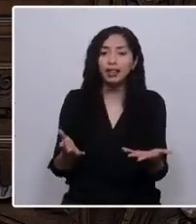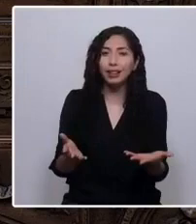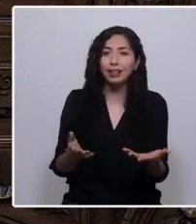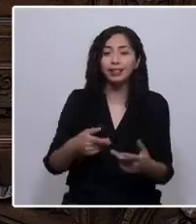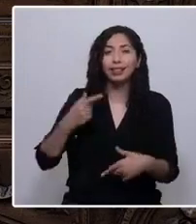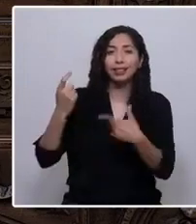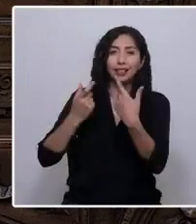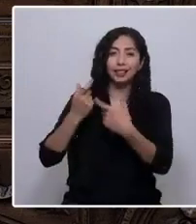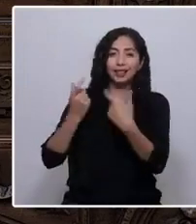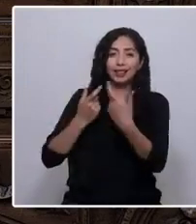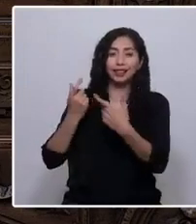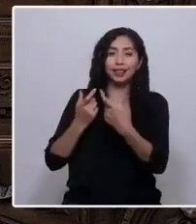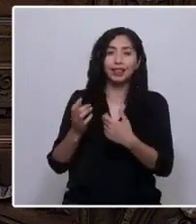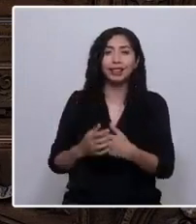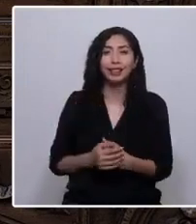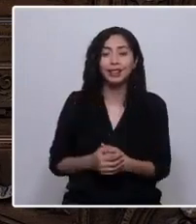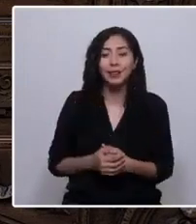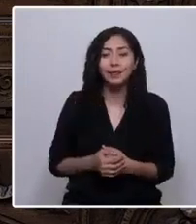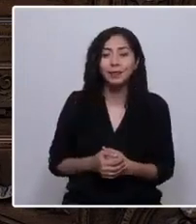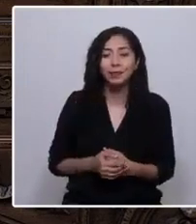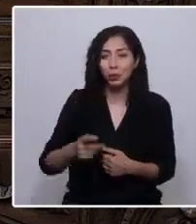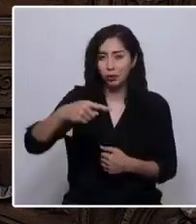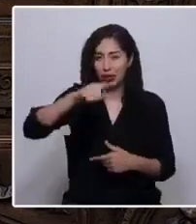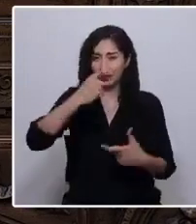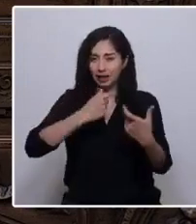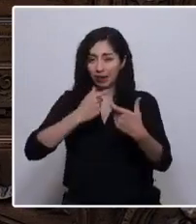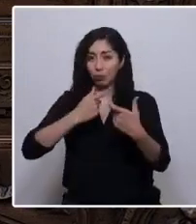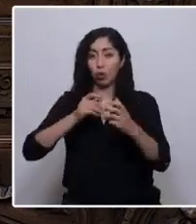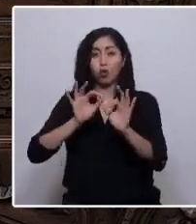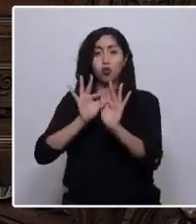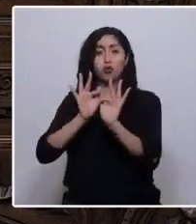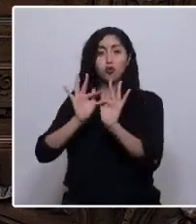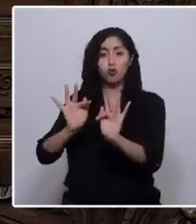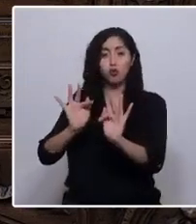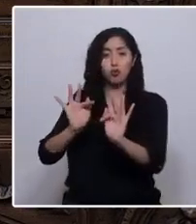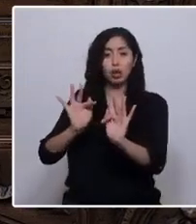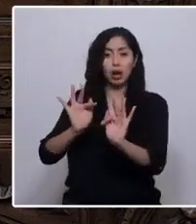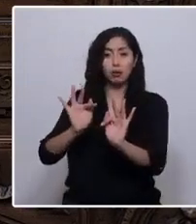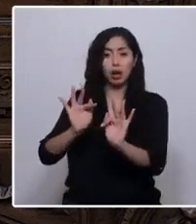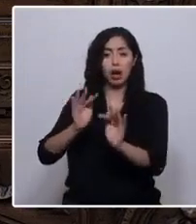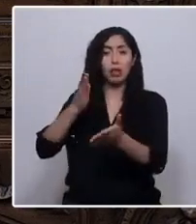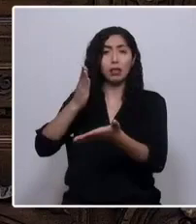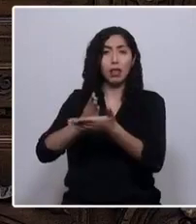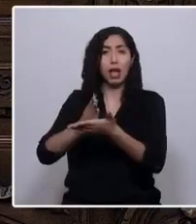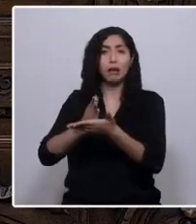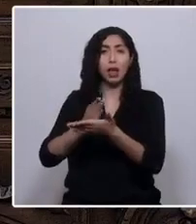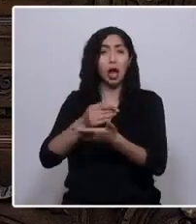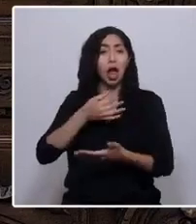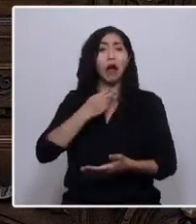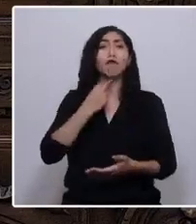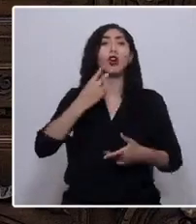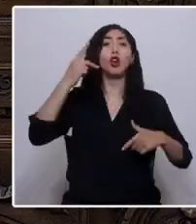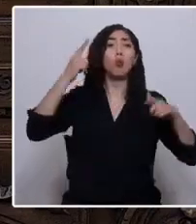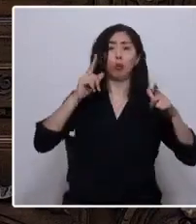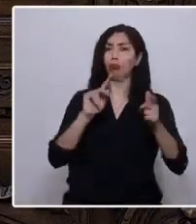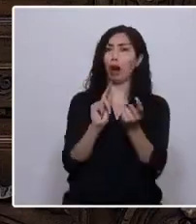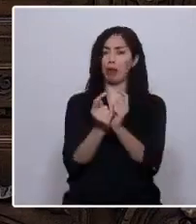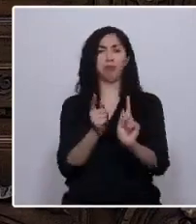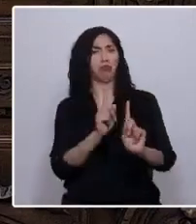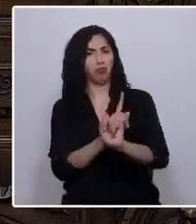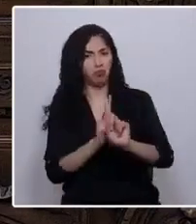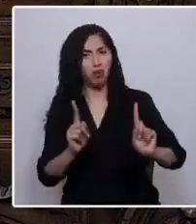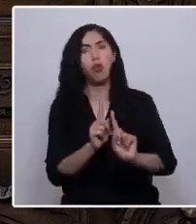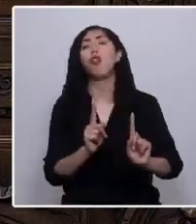por eso fue al fonoaudiólogo 3 años. Miren cómo son. Para que nunca más tenga que neutralizar su acento. Y porque el día que mi voz perdió su